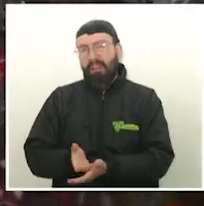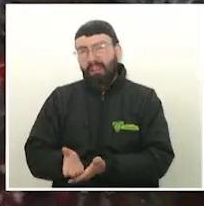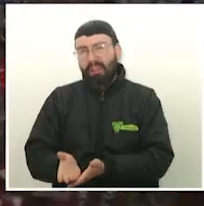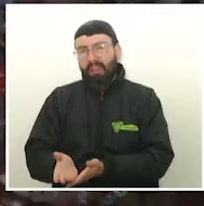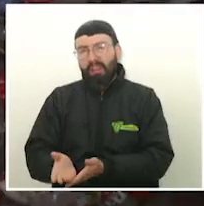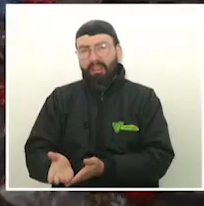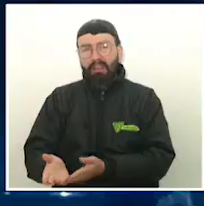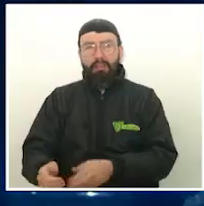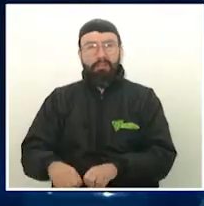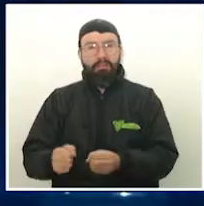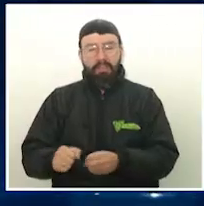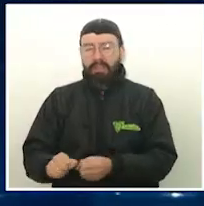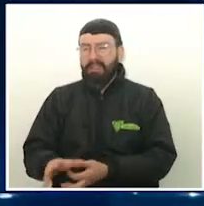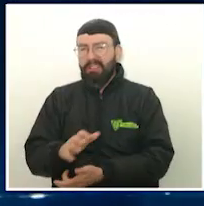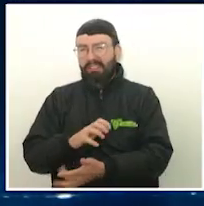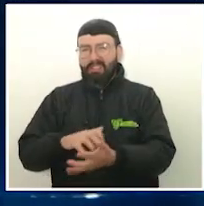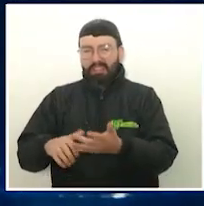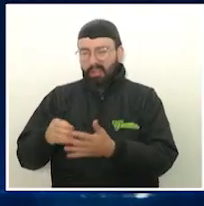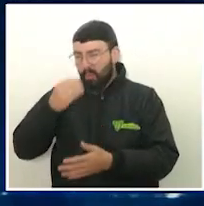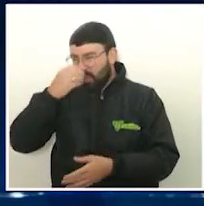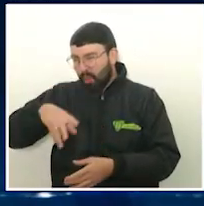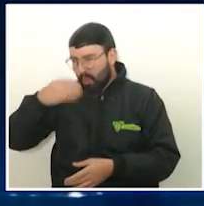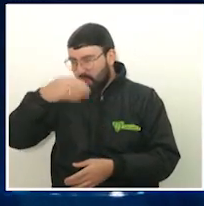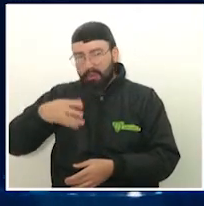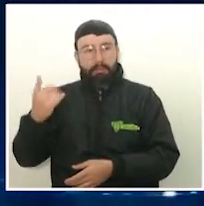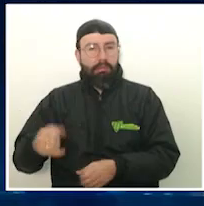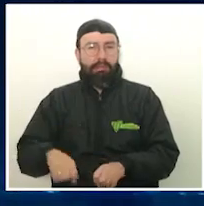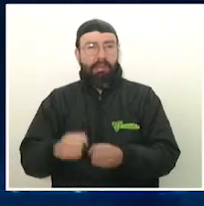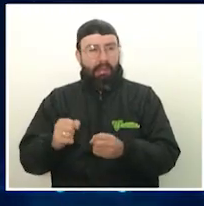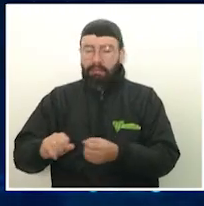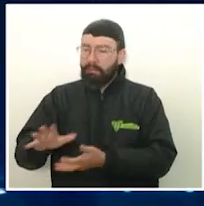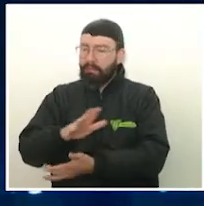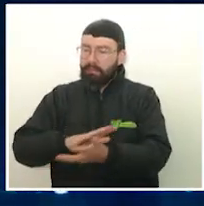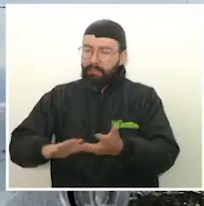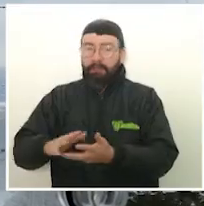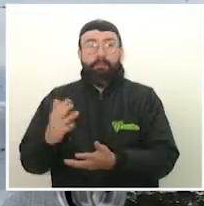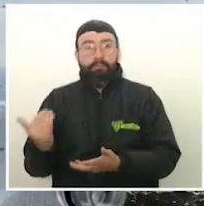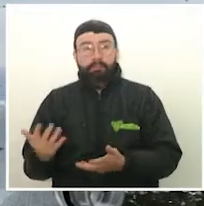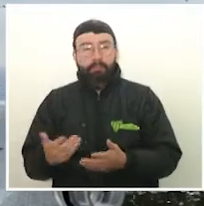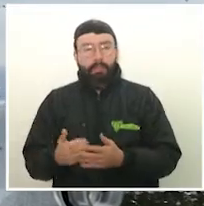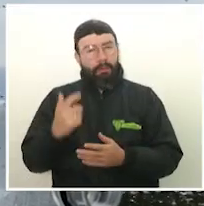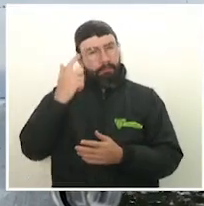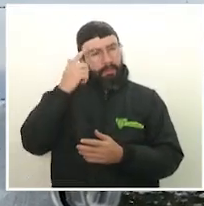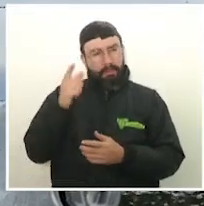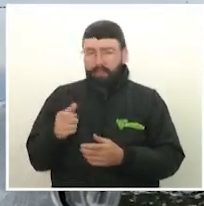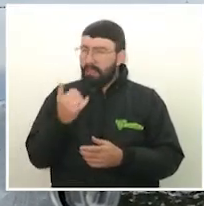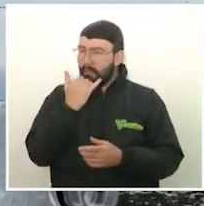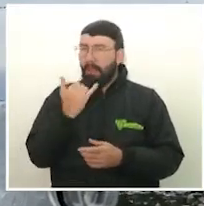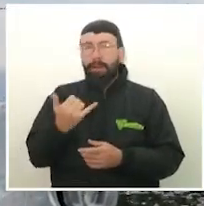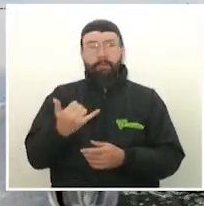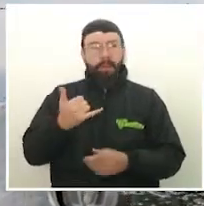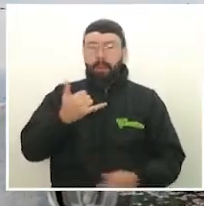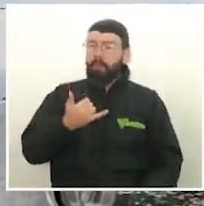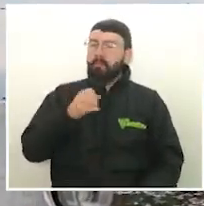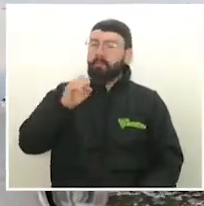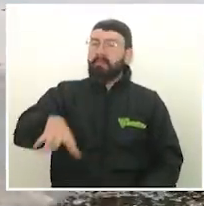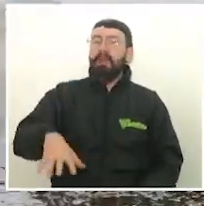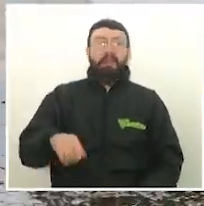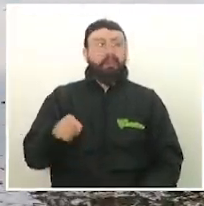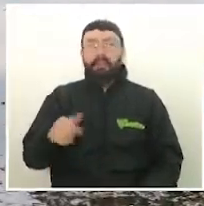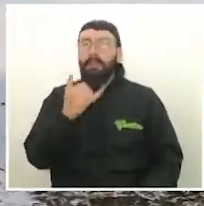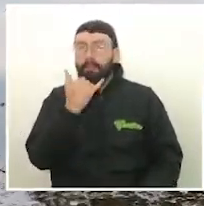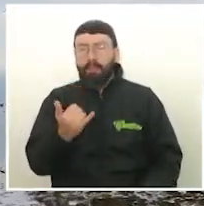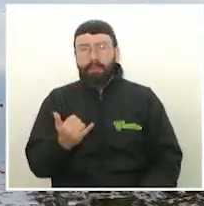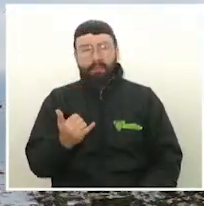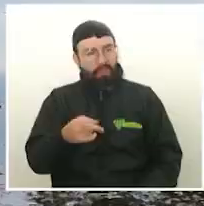obstruyendo, haciéndole daño al medio ambiente. Pensemos un poco qué pasa con esa botella, por favor. No